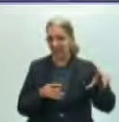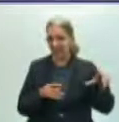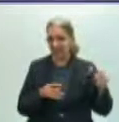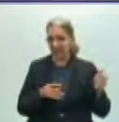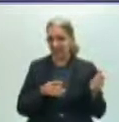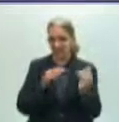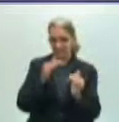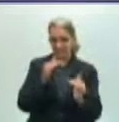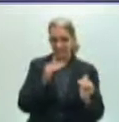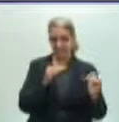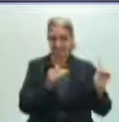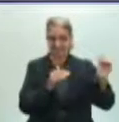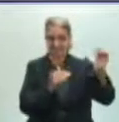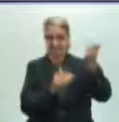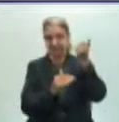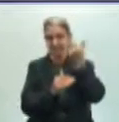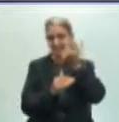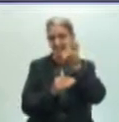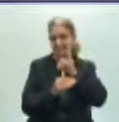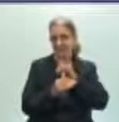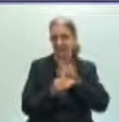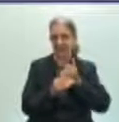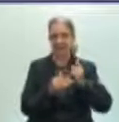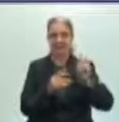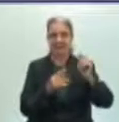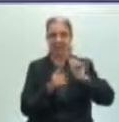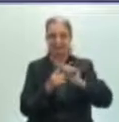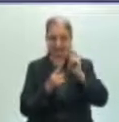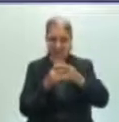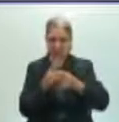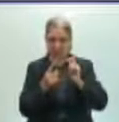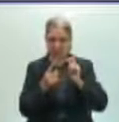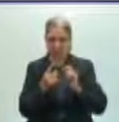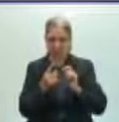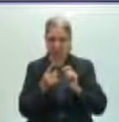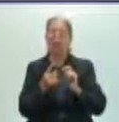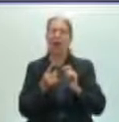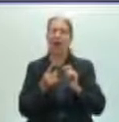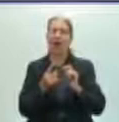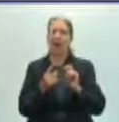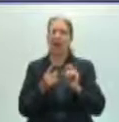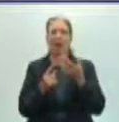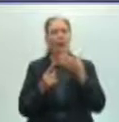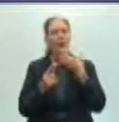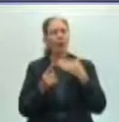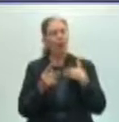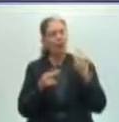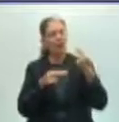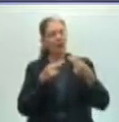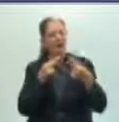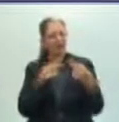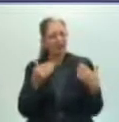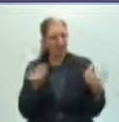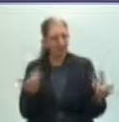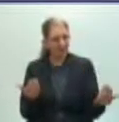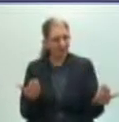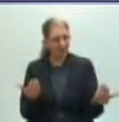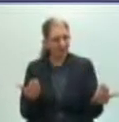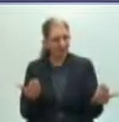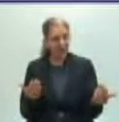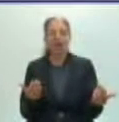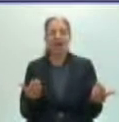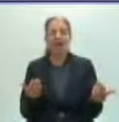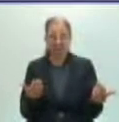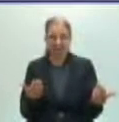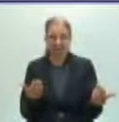de hectáreas dedicadas a la siembra de malanga es mayor que la cantidad de hectáreas dedicadas a la siembra